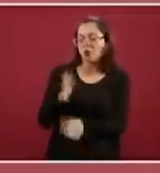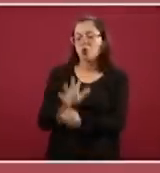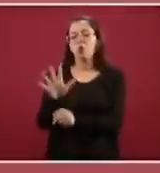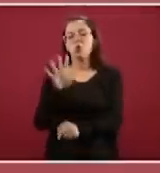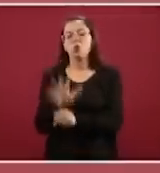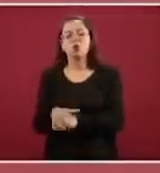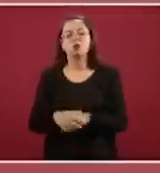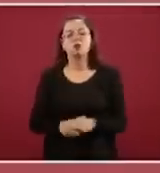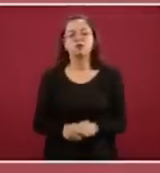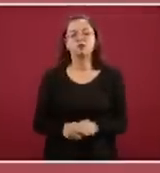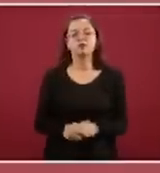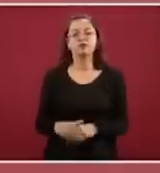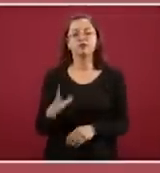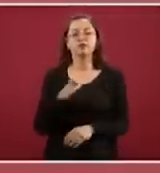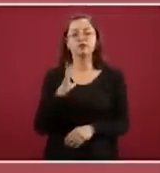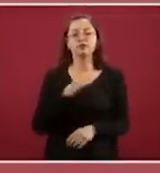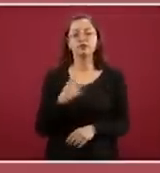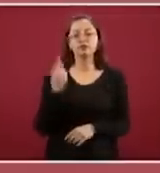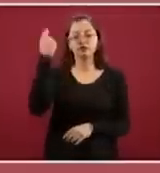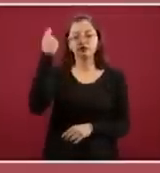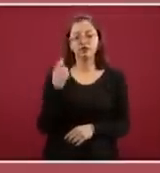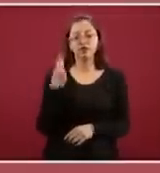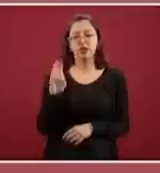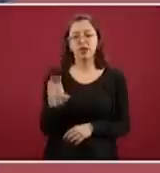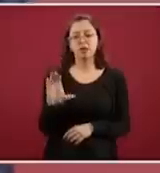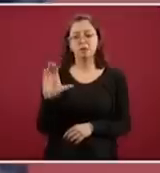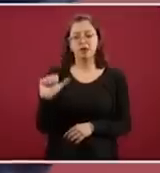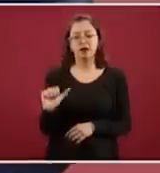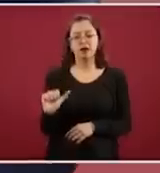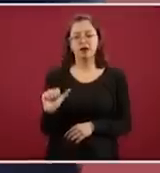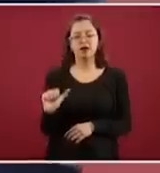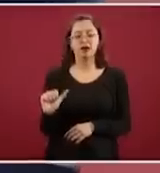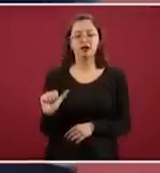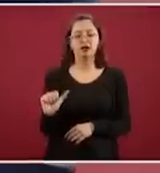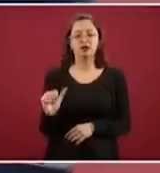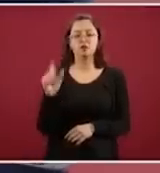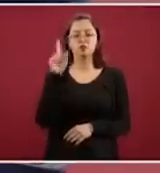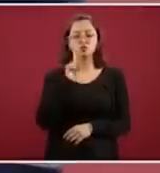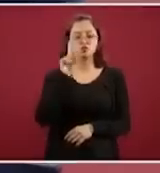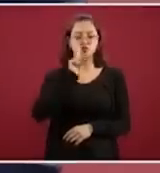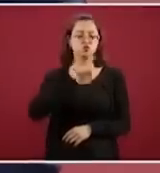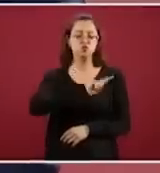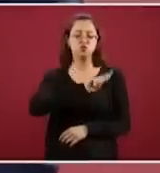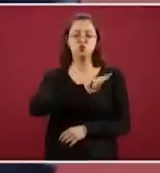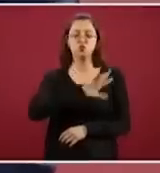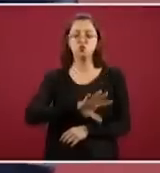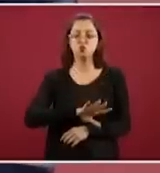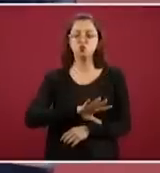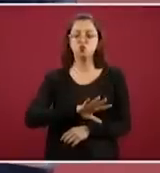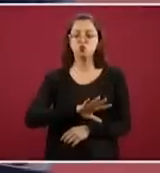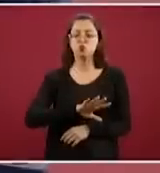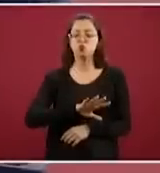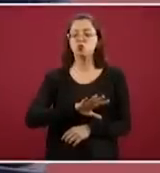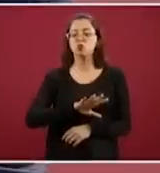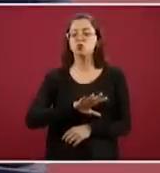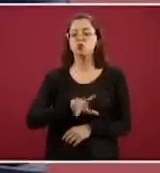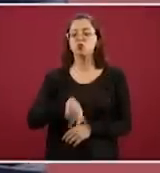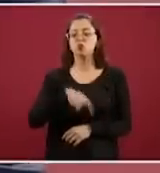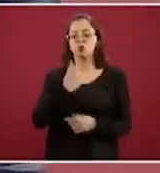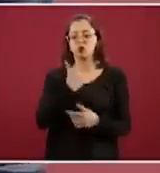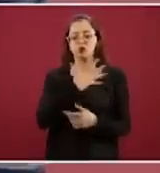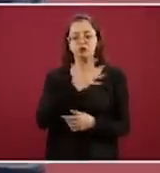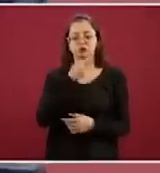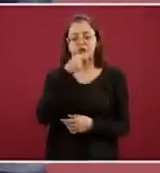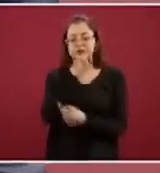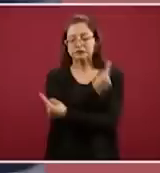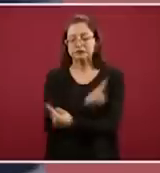Se le daba una beca a las viudas y a los